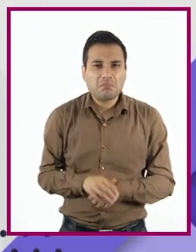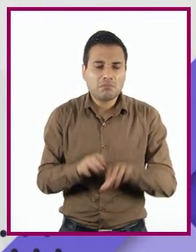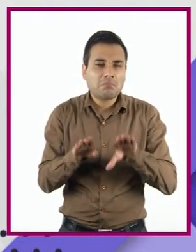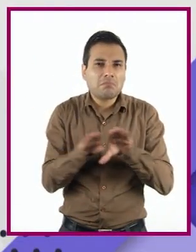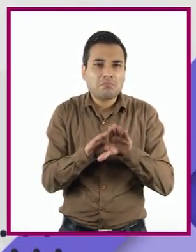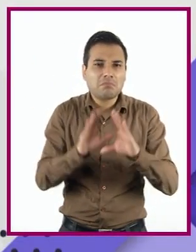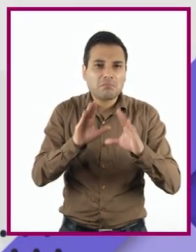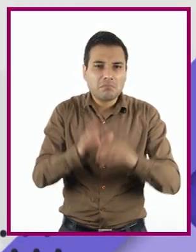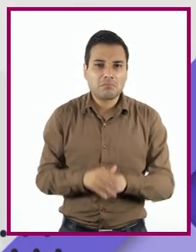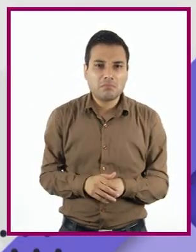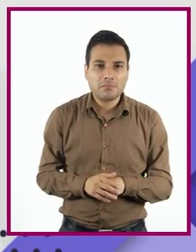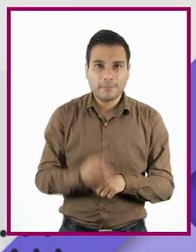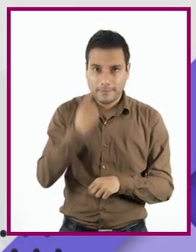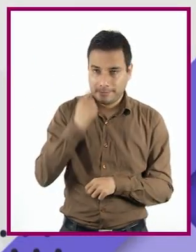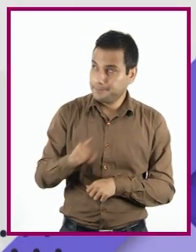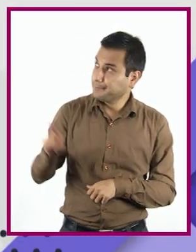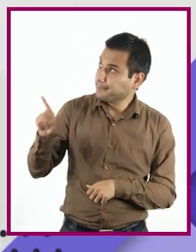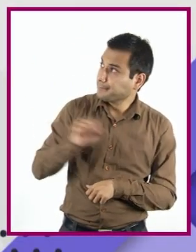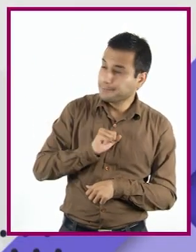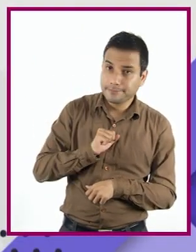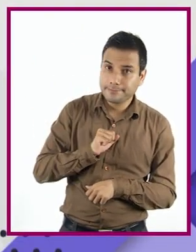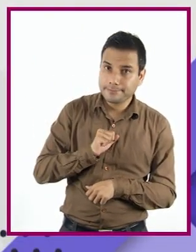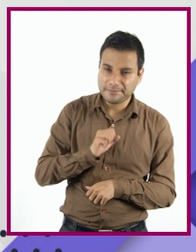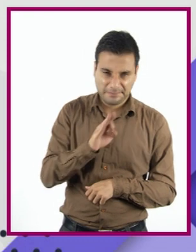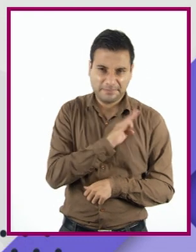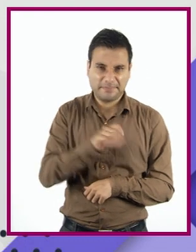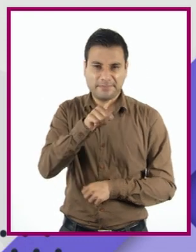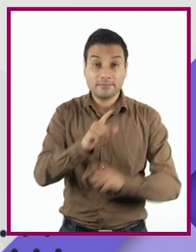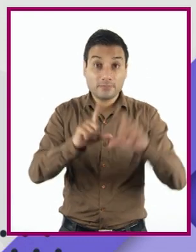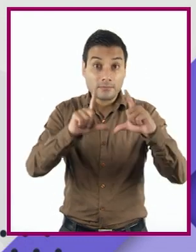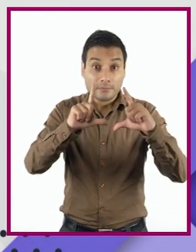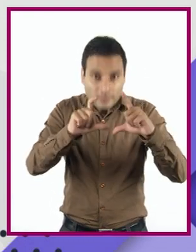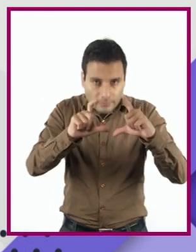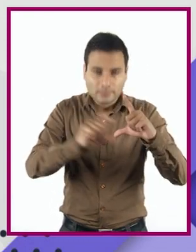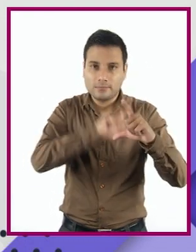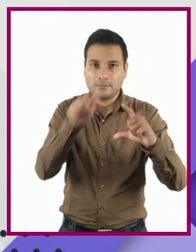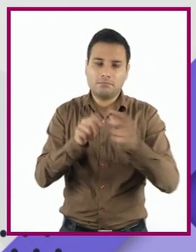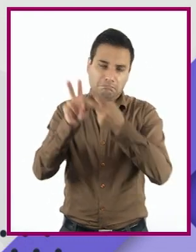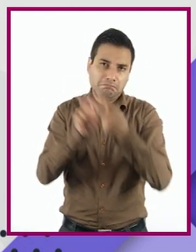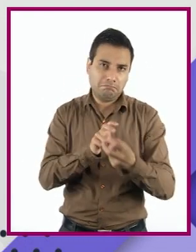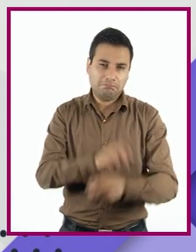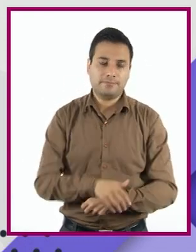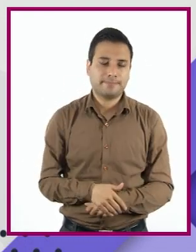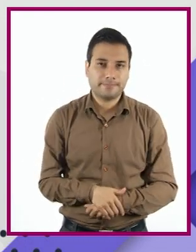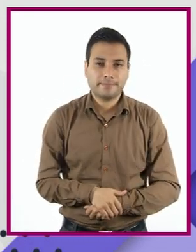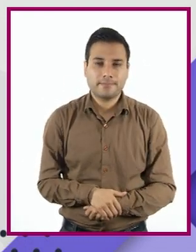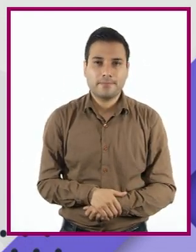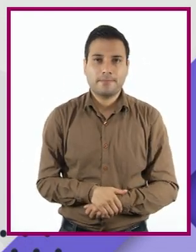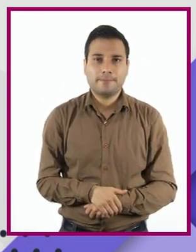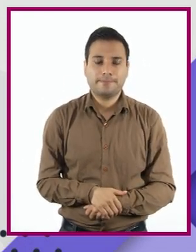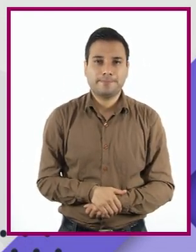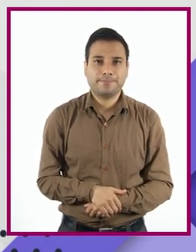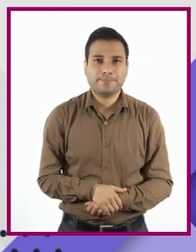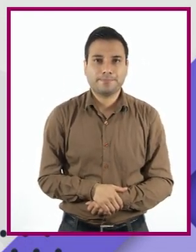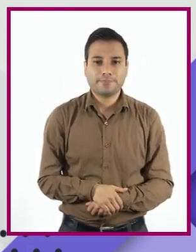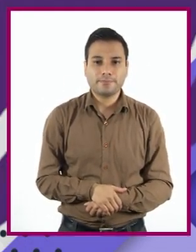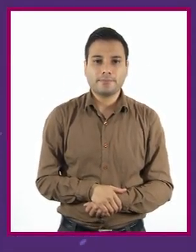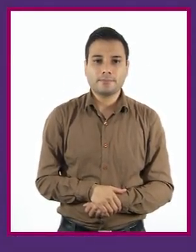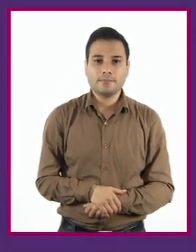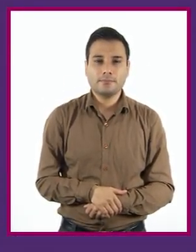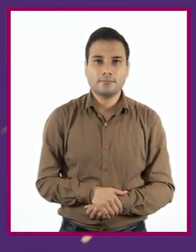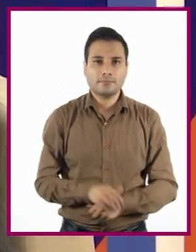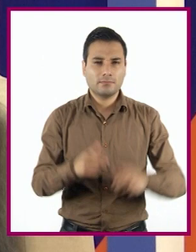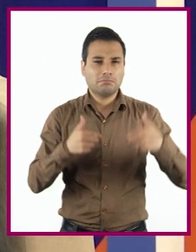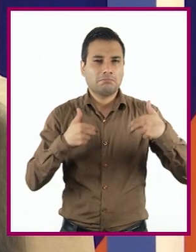enseñar. Pueden descargarlo a través del código QR que se muestra en pantalla. El principal objetivo del humanismo